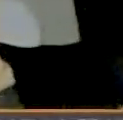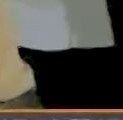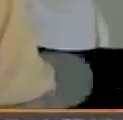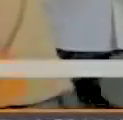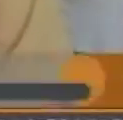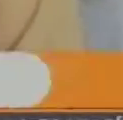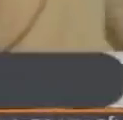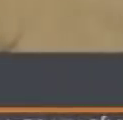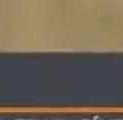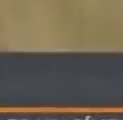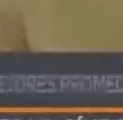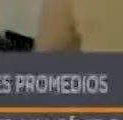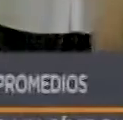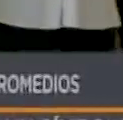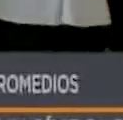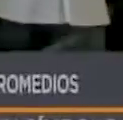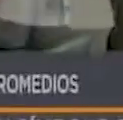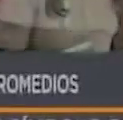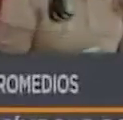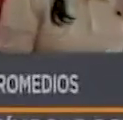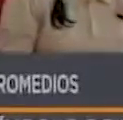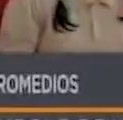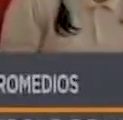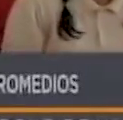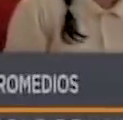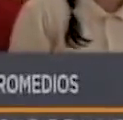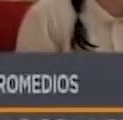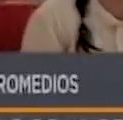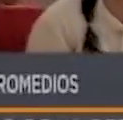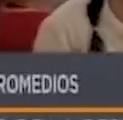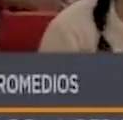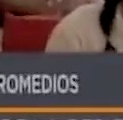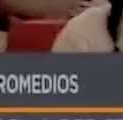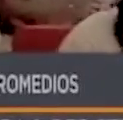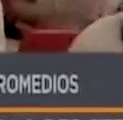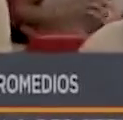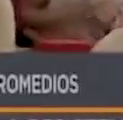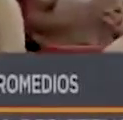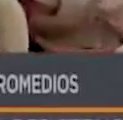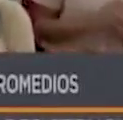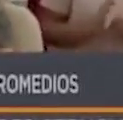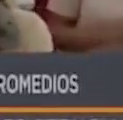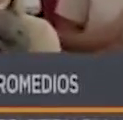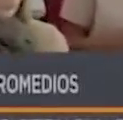Por el estado Falcón, Neliangi Guadalupe Colina Medina.